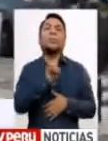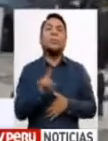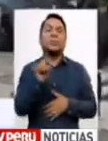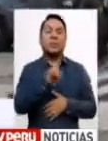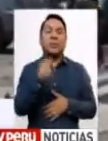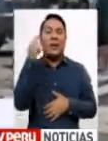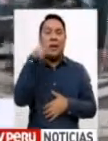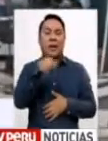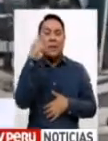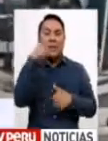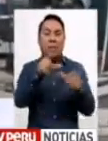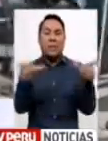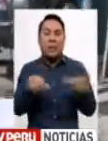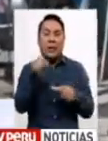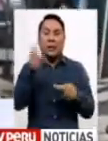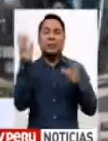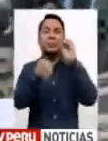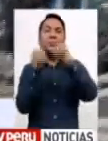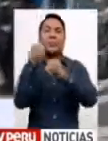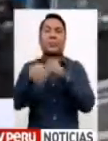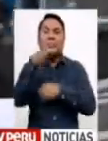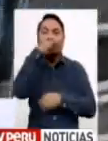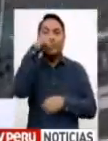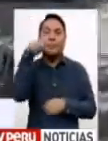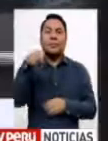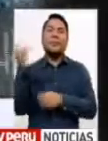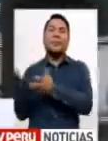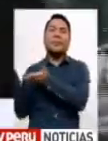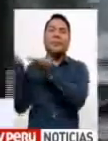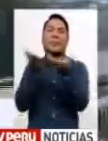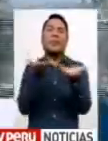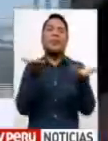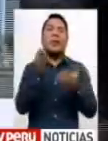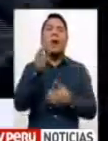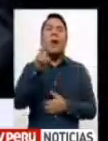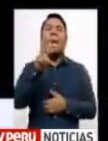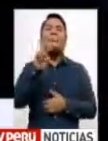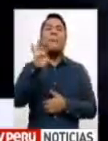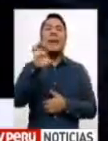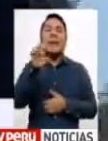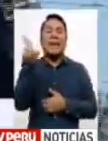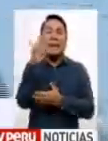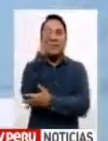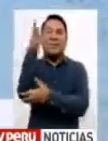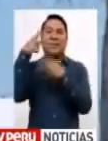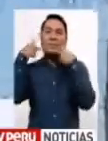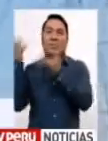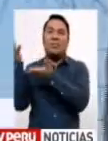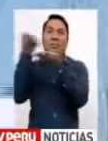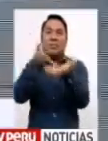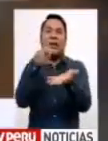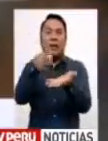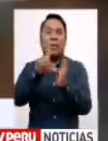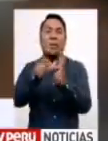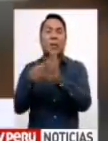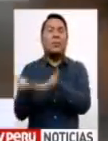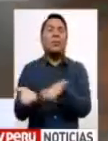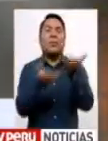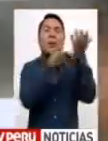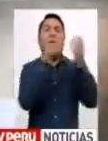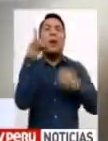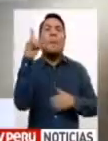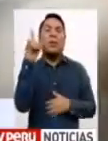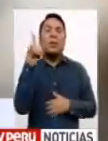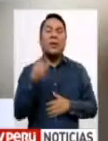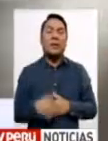de acopio de la droga procedente del Braem con destino a Bolivia. En la operación se detuvo a